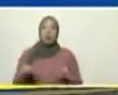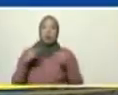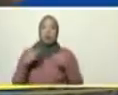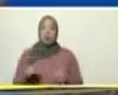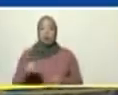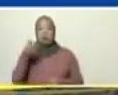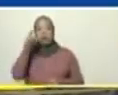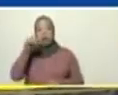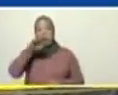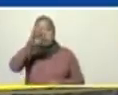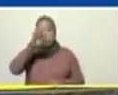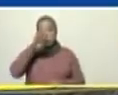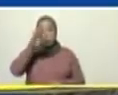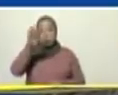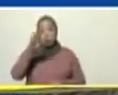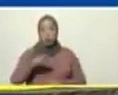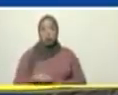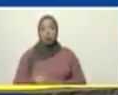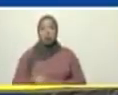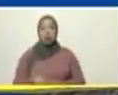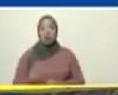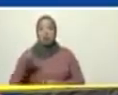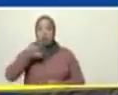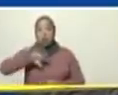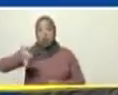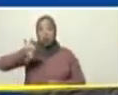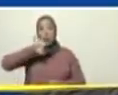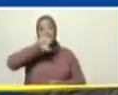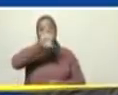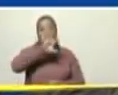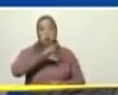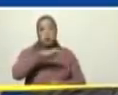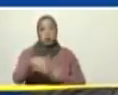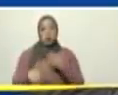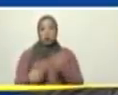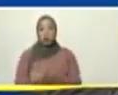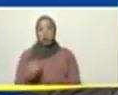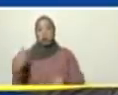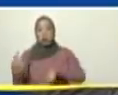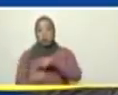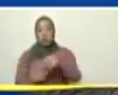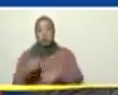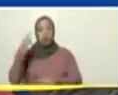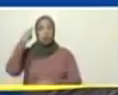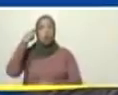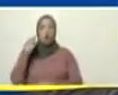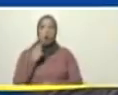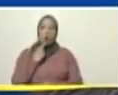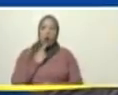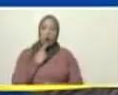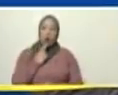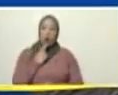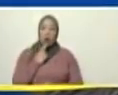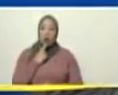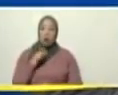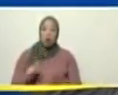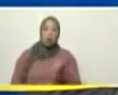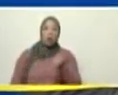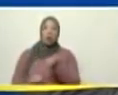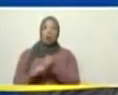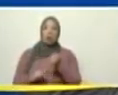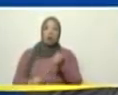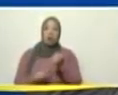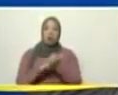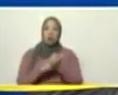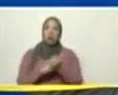que era el futuro de su patria, de su país, para la revolución bolivariana. Entonces hacíamos la analogía en este momento, ¿no?